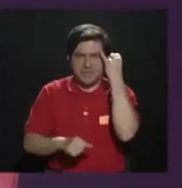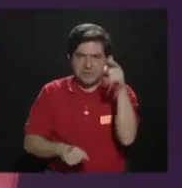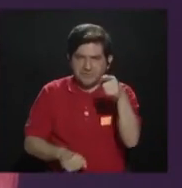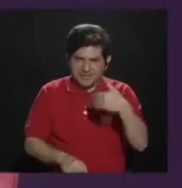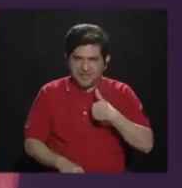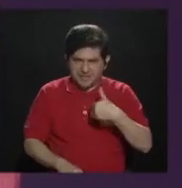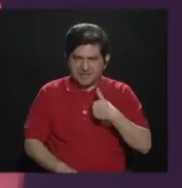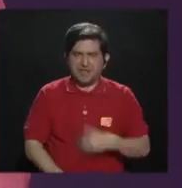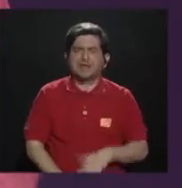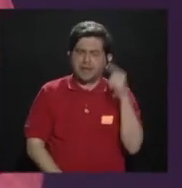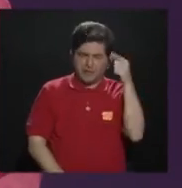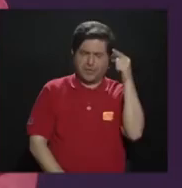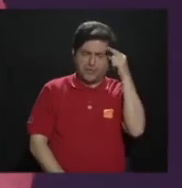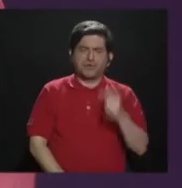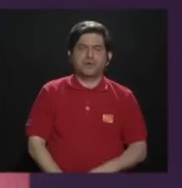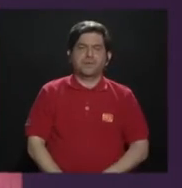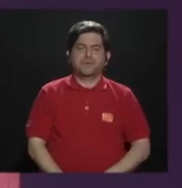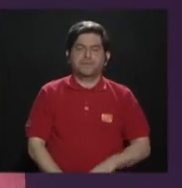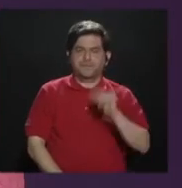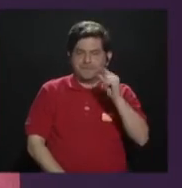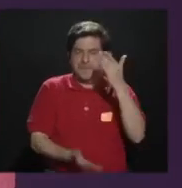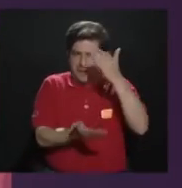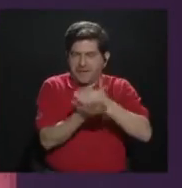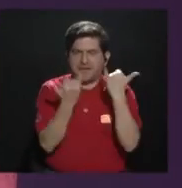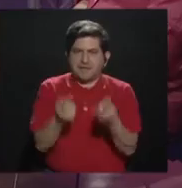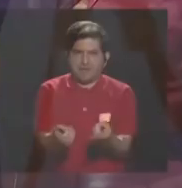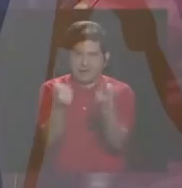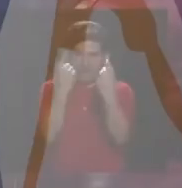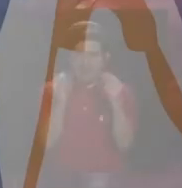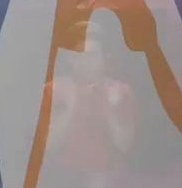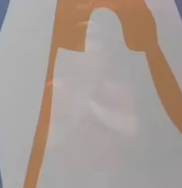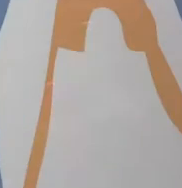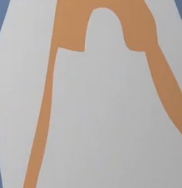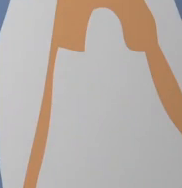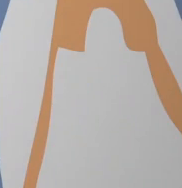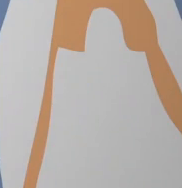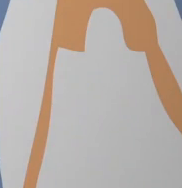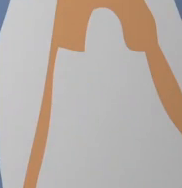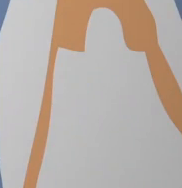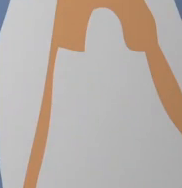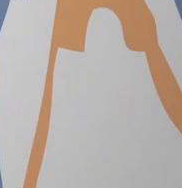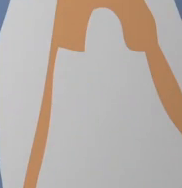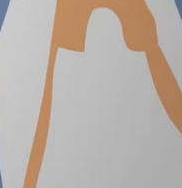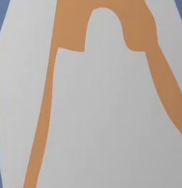estaba planteando. Por supuesto. Vamos a un pequeño corte y ya regresamos con todas y todos ustedes.